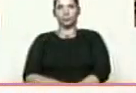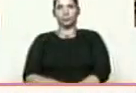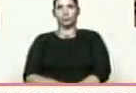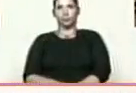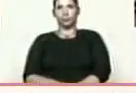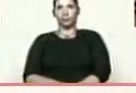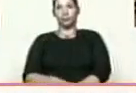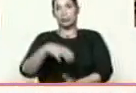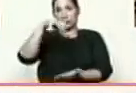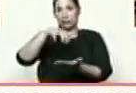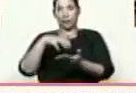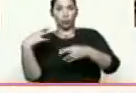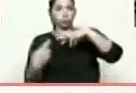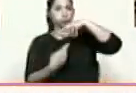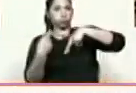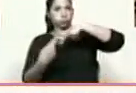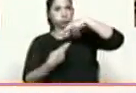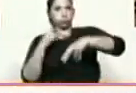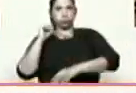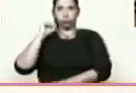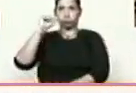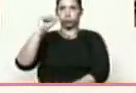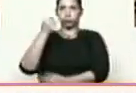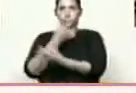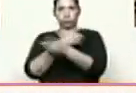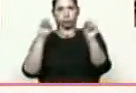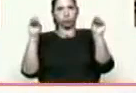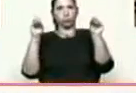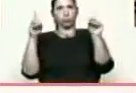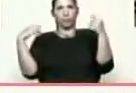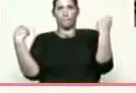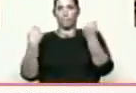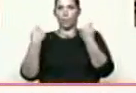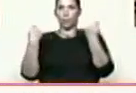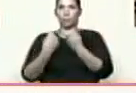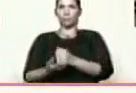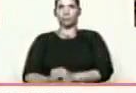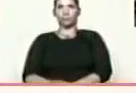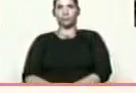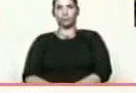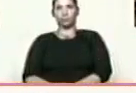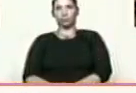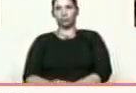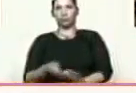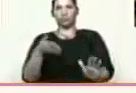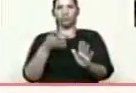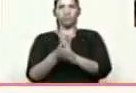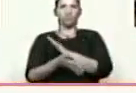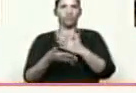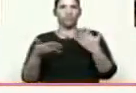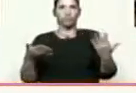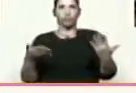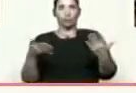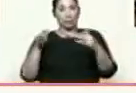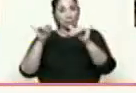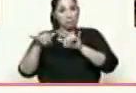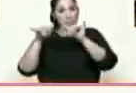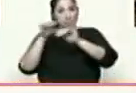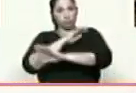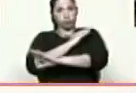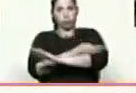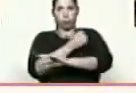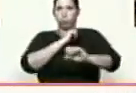Estado revolucionario, democrático y popular. Eso quiere decir que esa misma fuerza que se